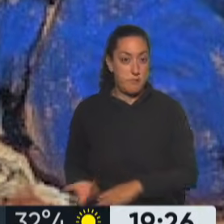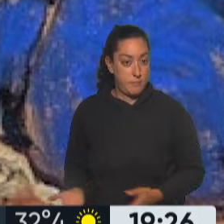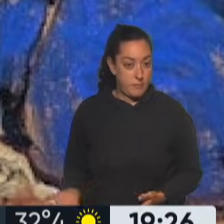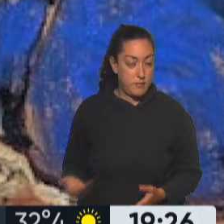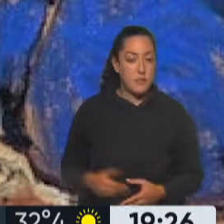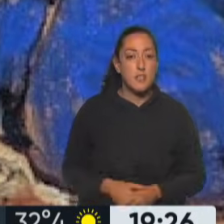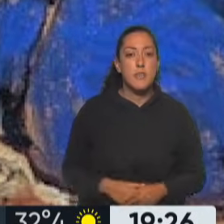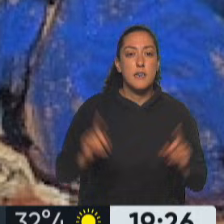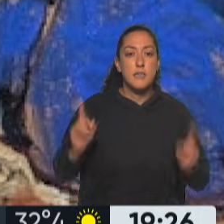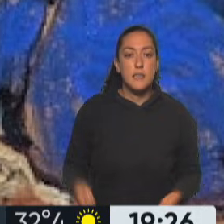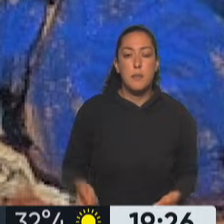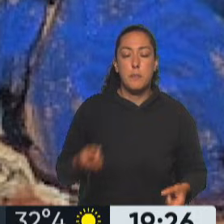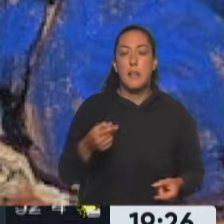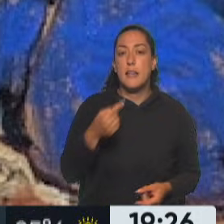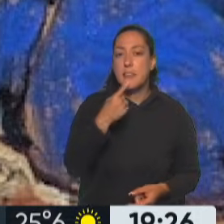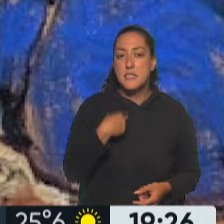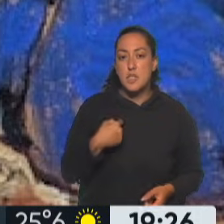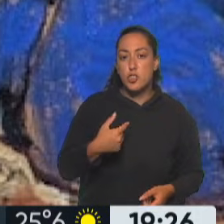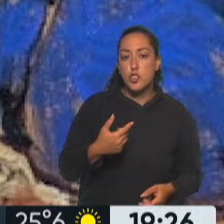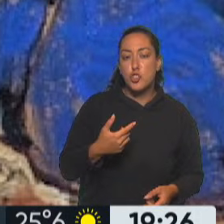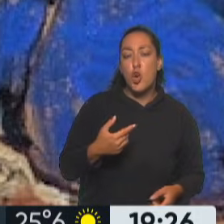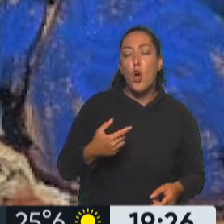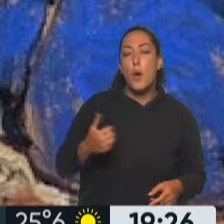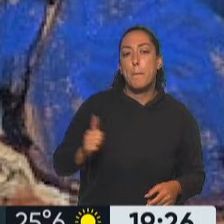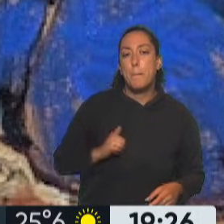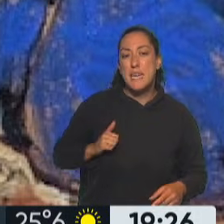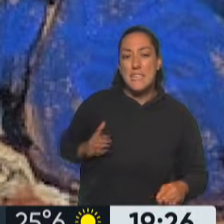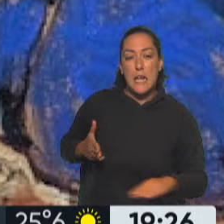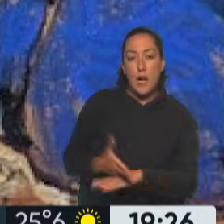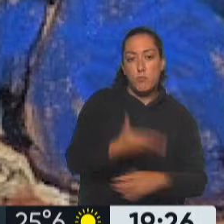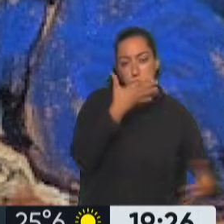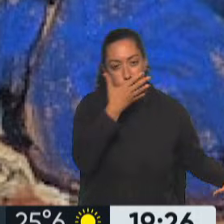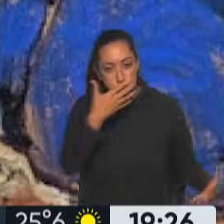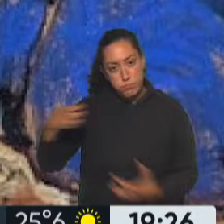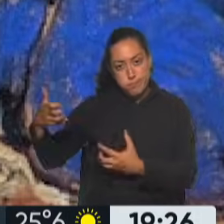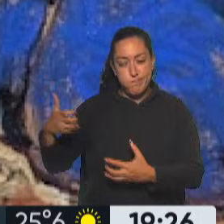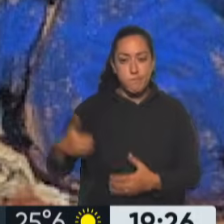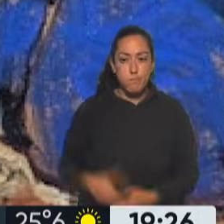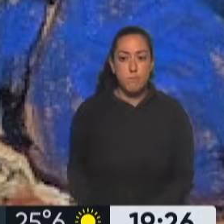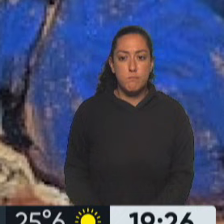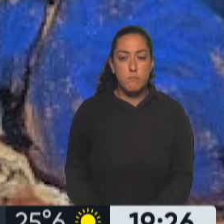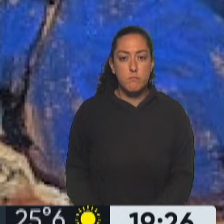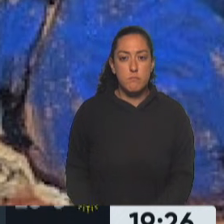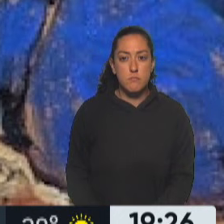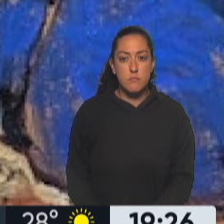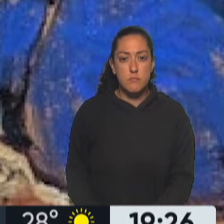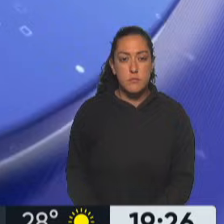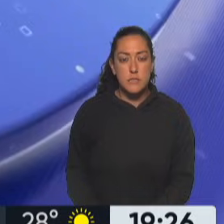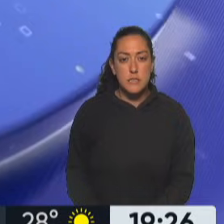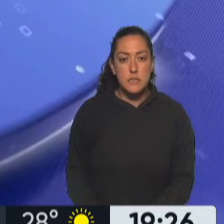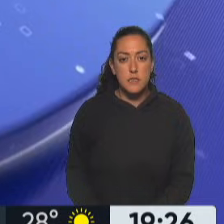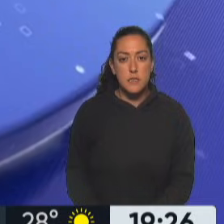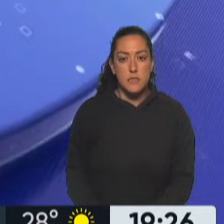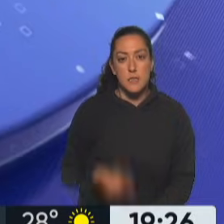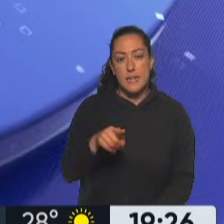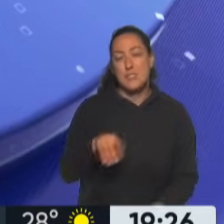también ante la justicia norteamericana: fui secuestrado durante la operación militar. Esto es probable que sea lo que utilice